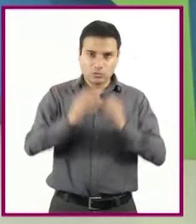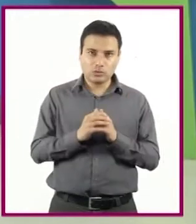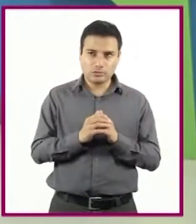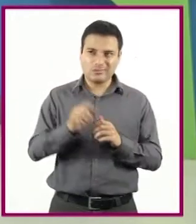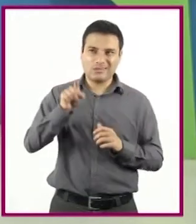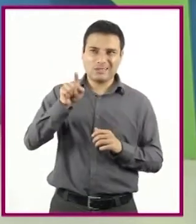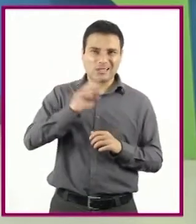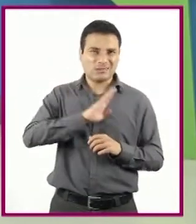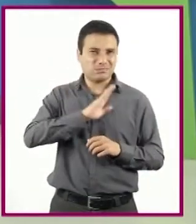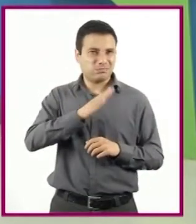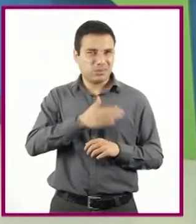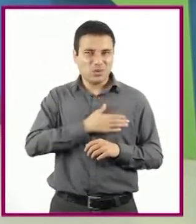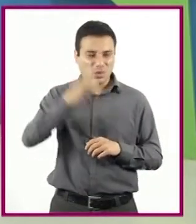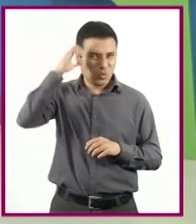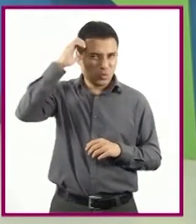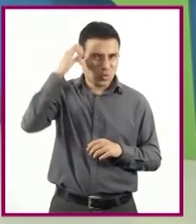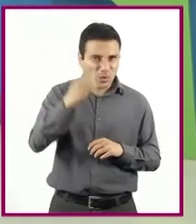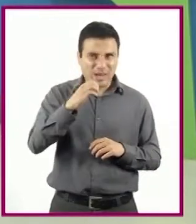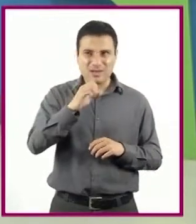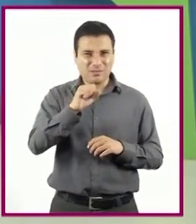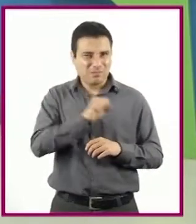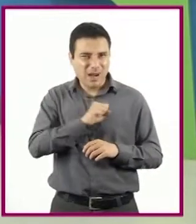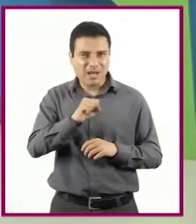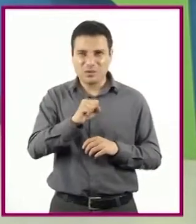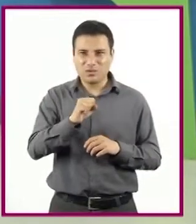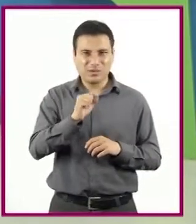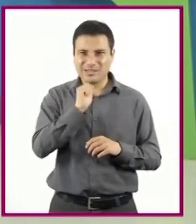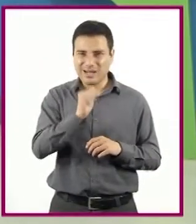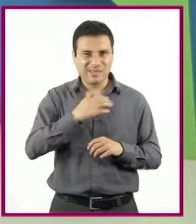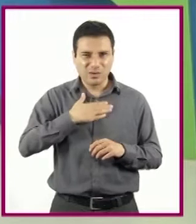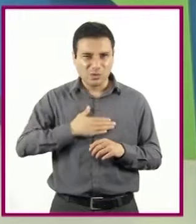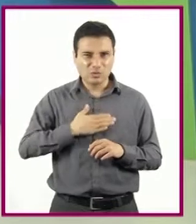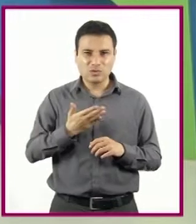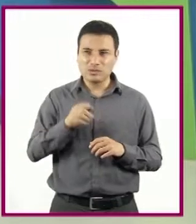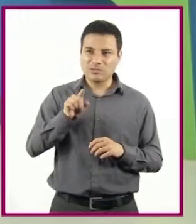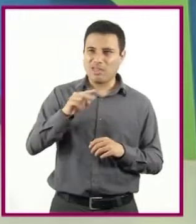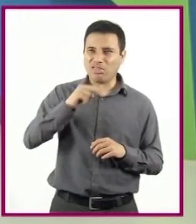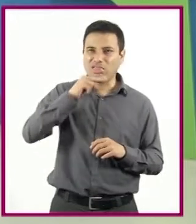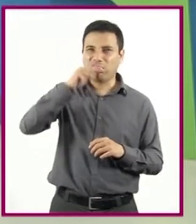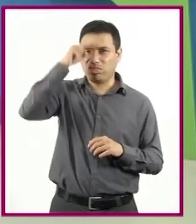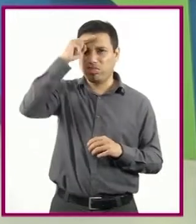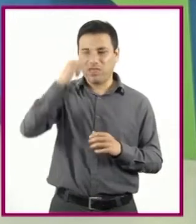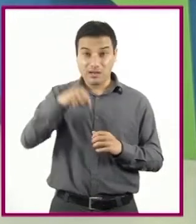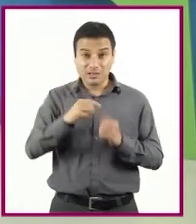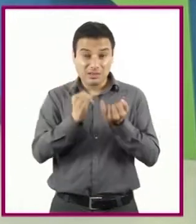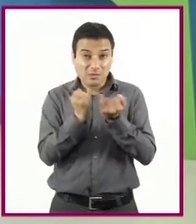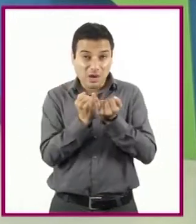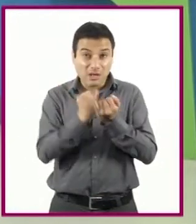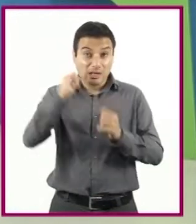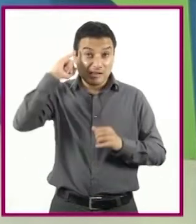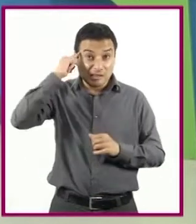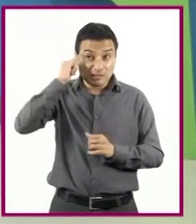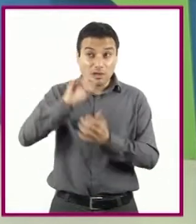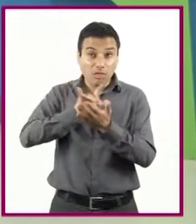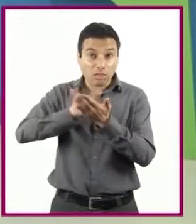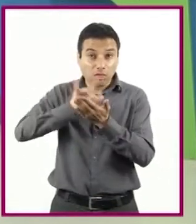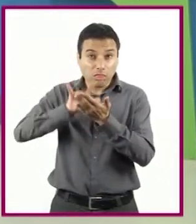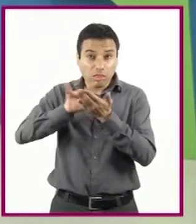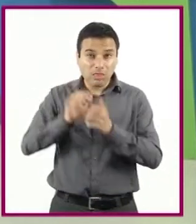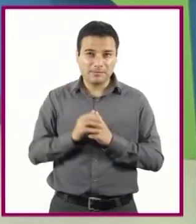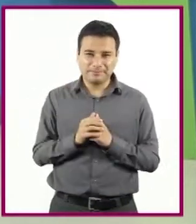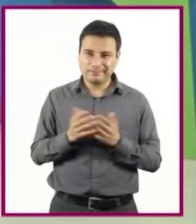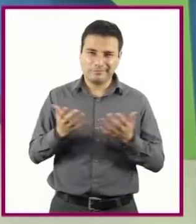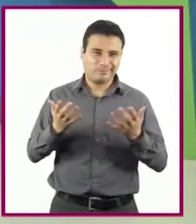conquistadores crueles, bastardos e injustos, que, auxiliados de la ignorancia de los naturales y acumulando pretextos santos